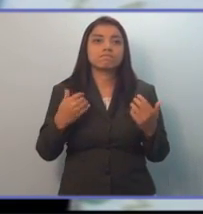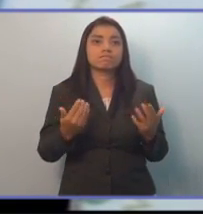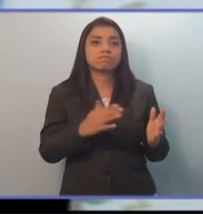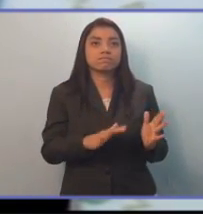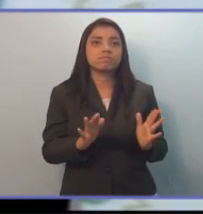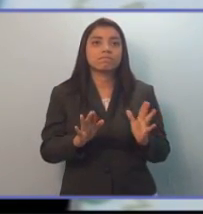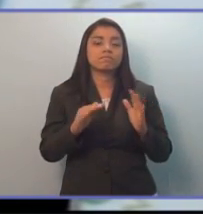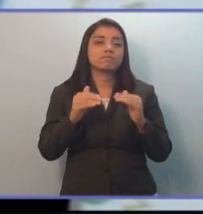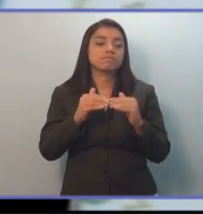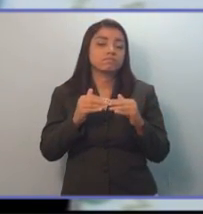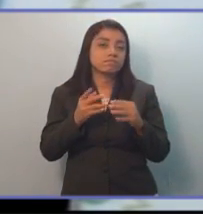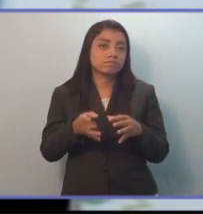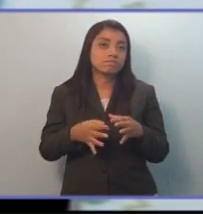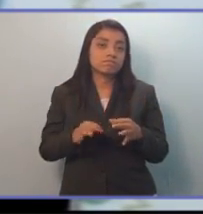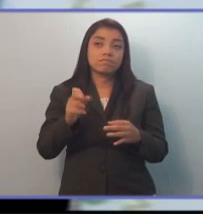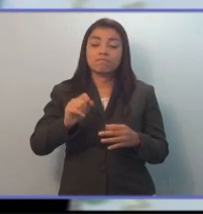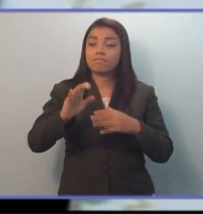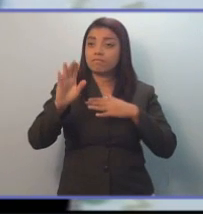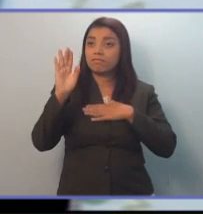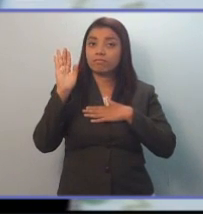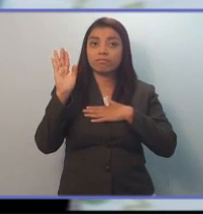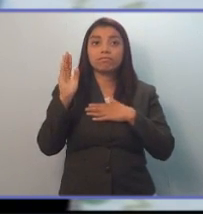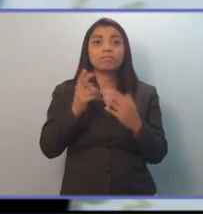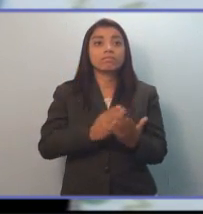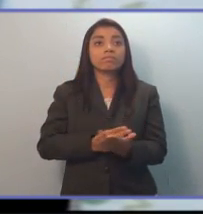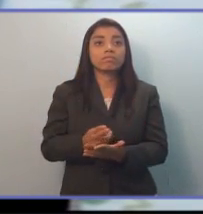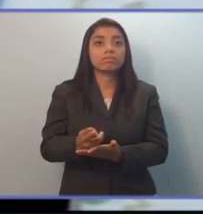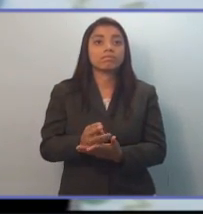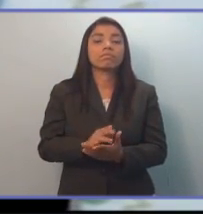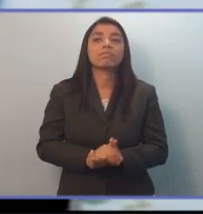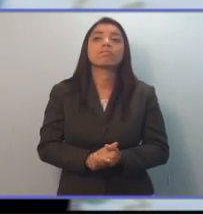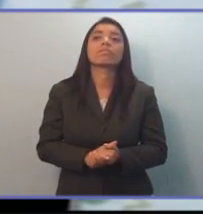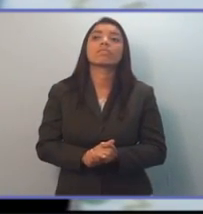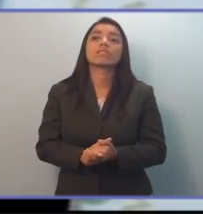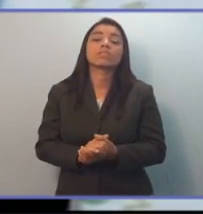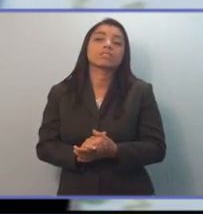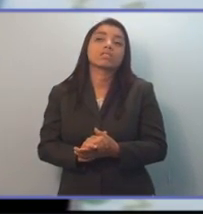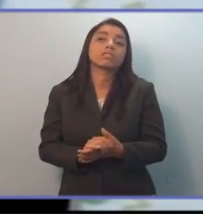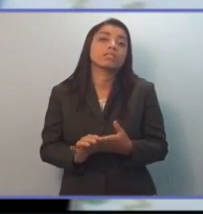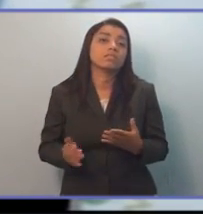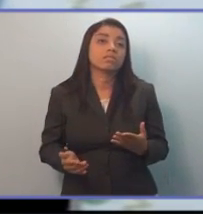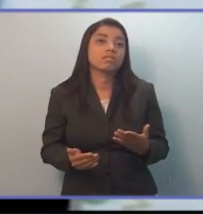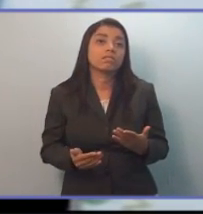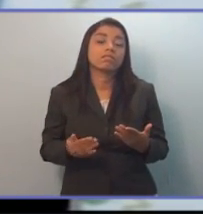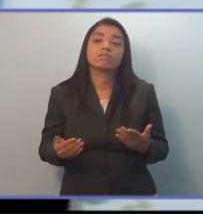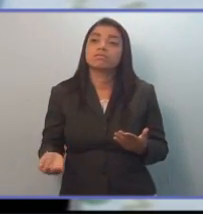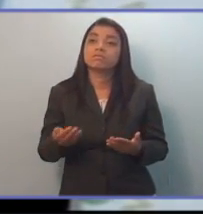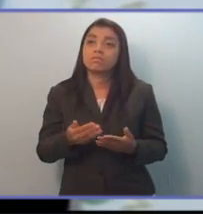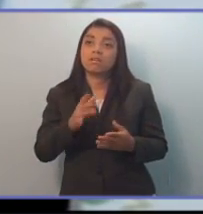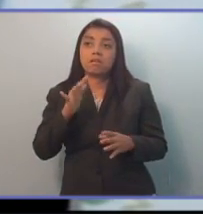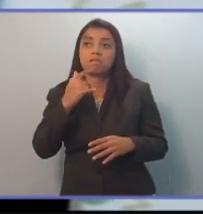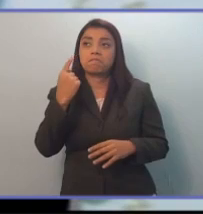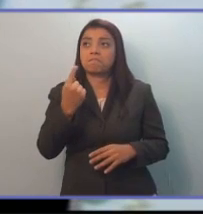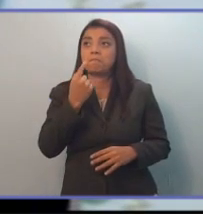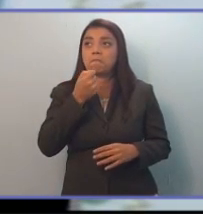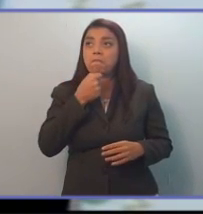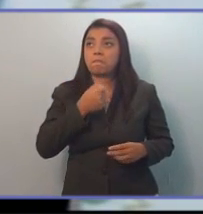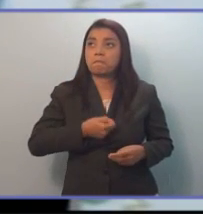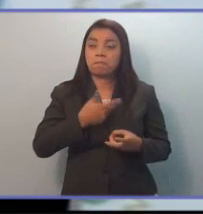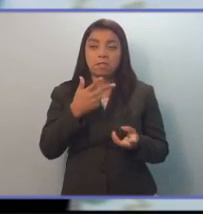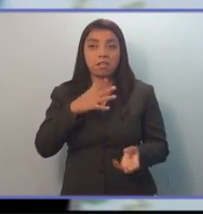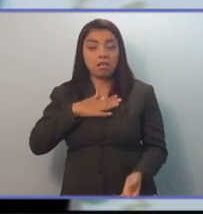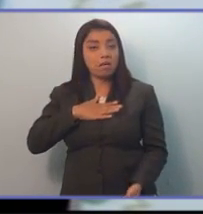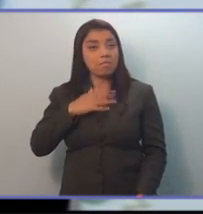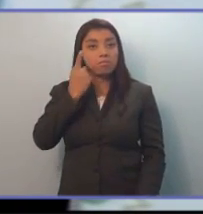forma sí se cumpliría con la transparencia. Porque muchas veces hay personas que dicen, bueno, a mí me